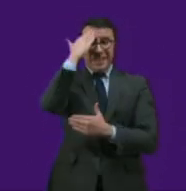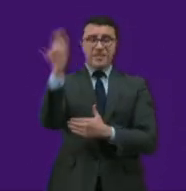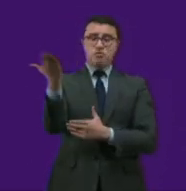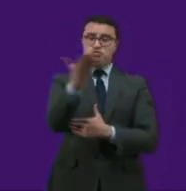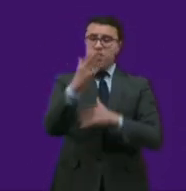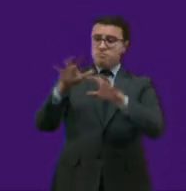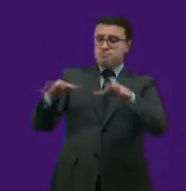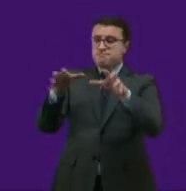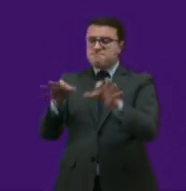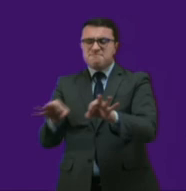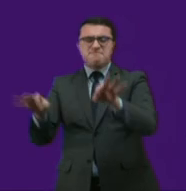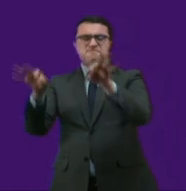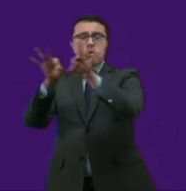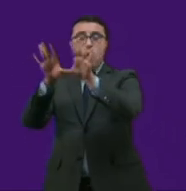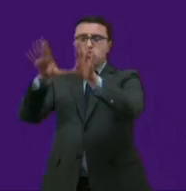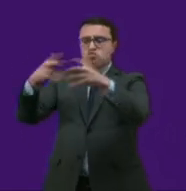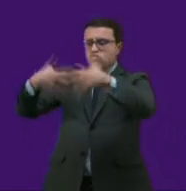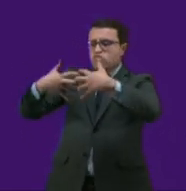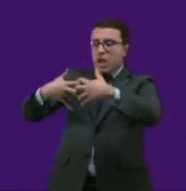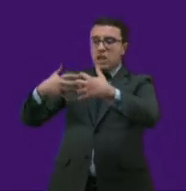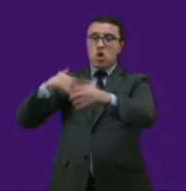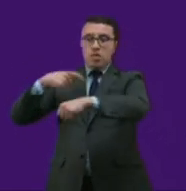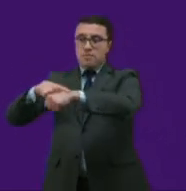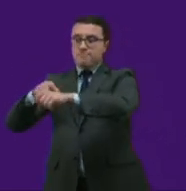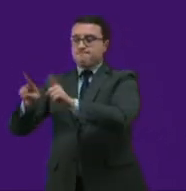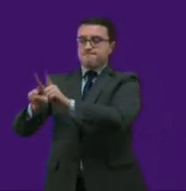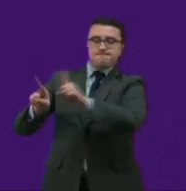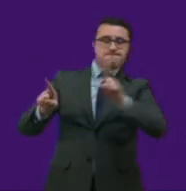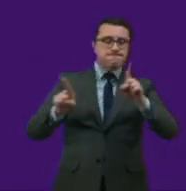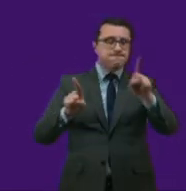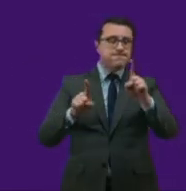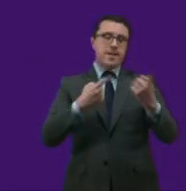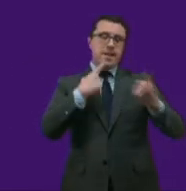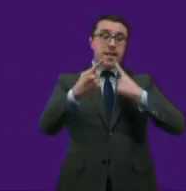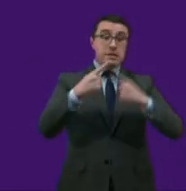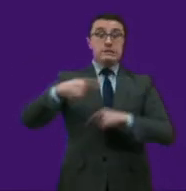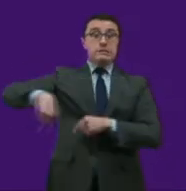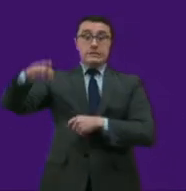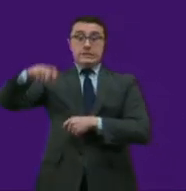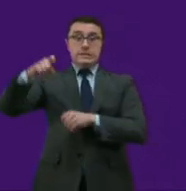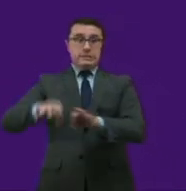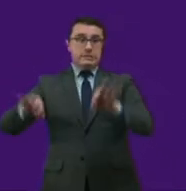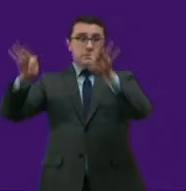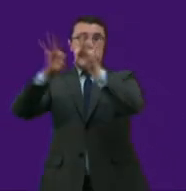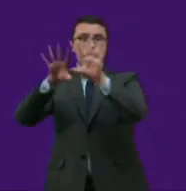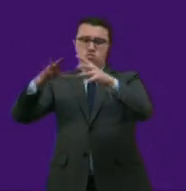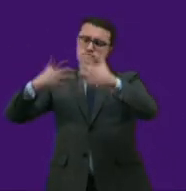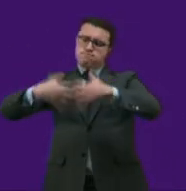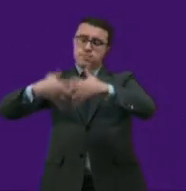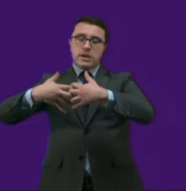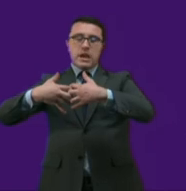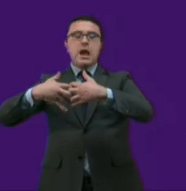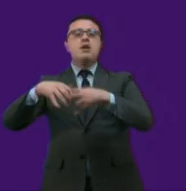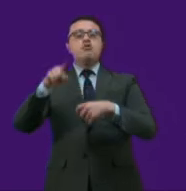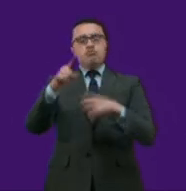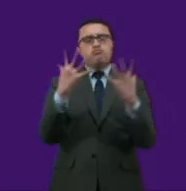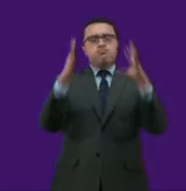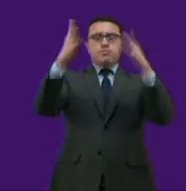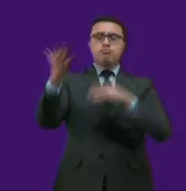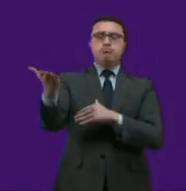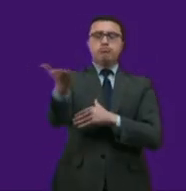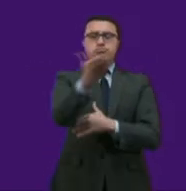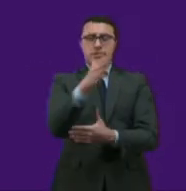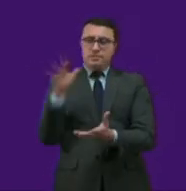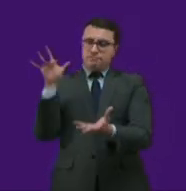algo muy particular en su negocio. Su negocio lo requiere, y les aplaudo esta actitud de querer estar